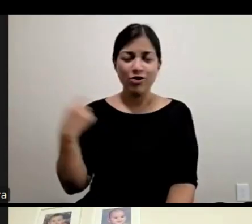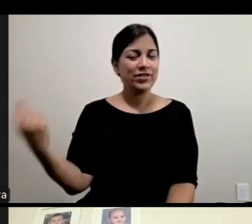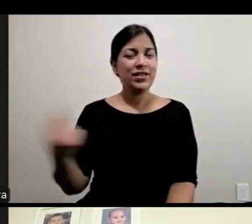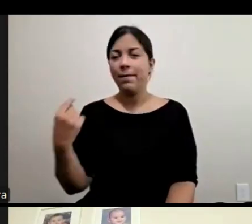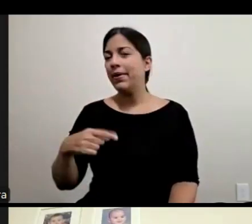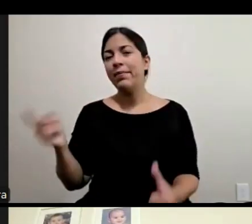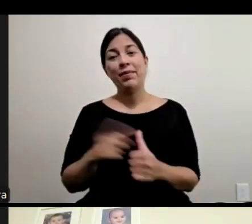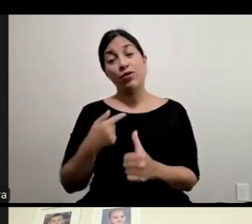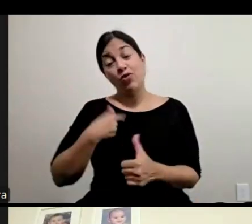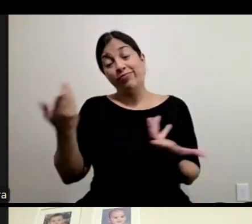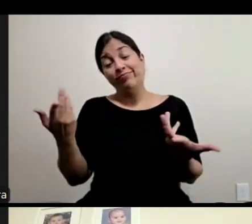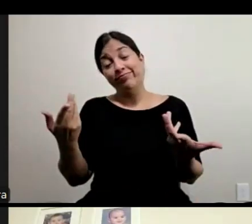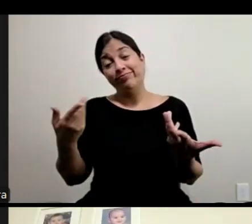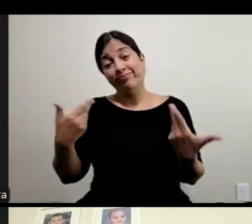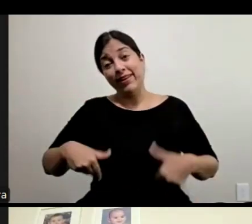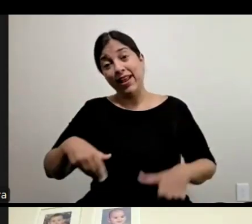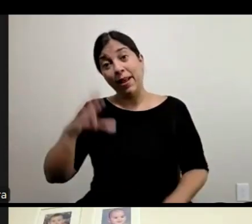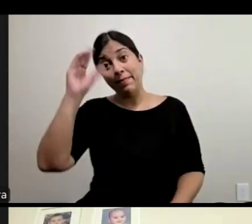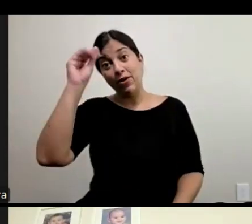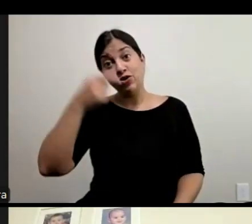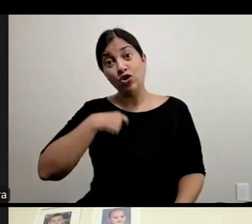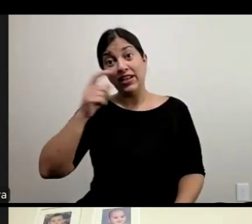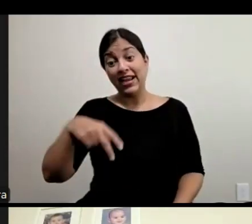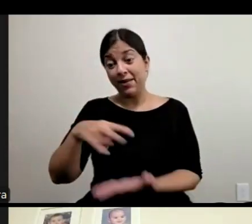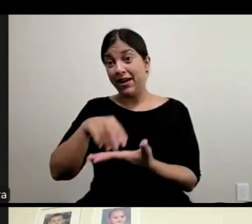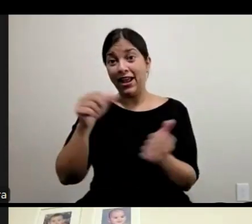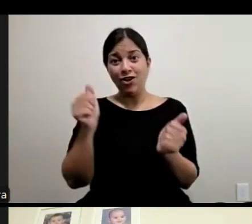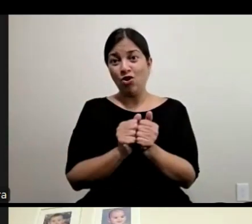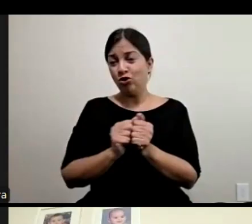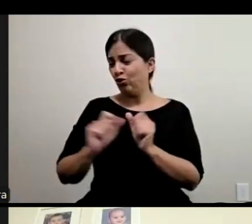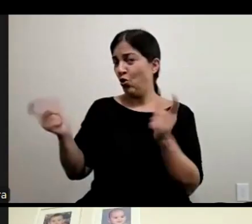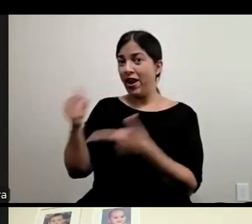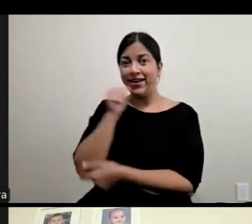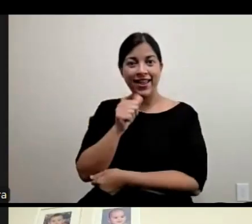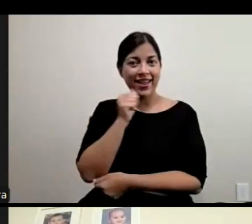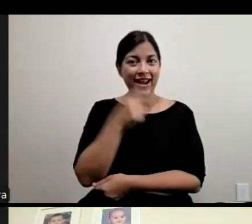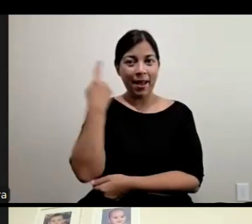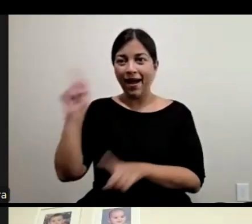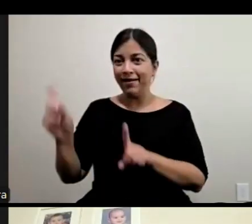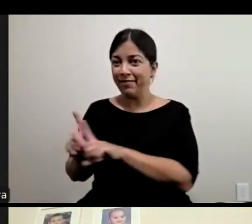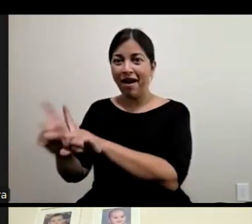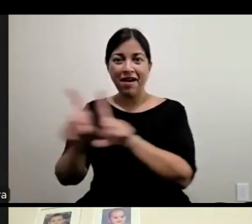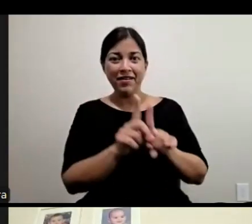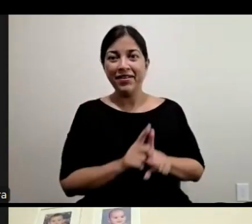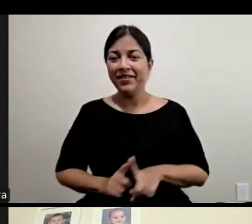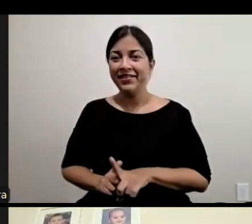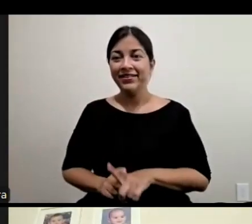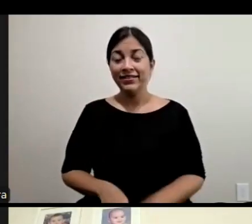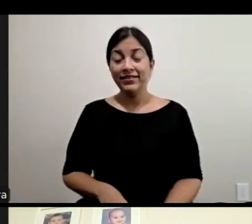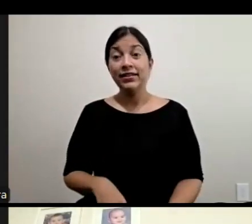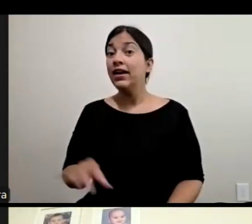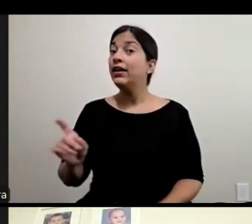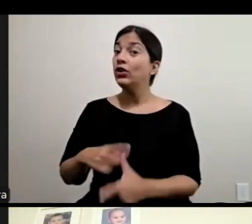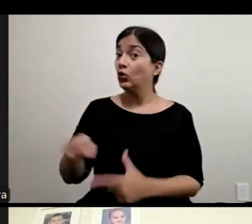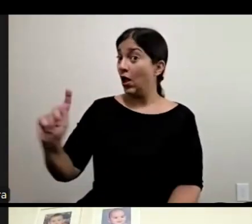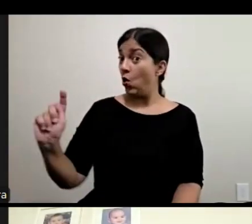único varón, pues yo era el que tenía que bailar todas las nenas, hacer el partnering. En ese momento eras el único